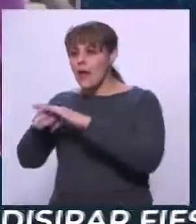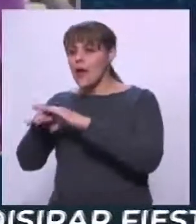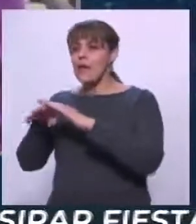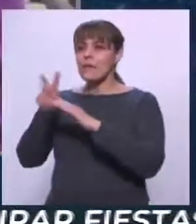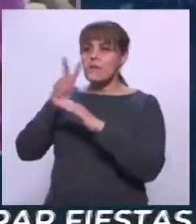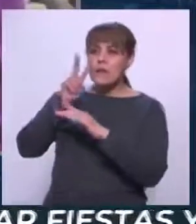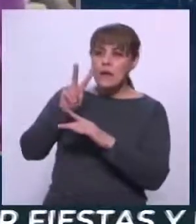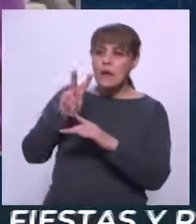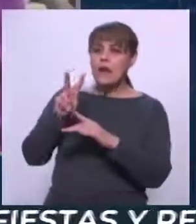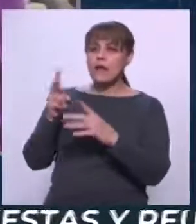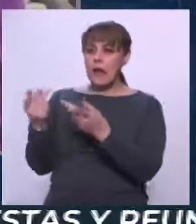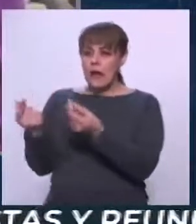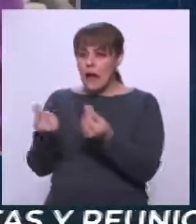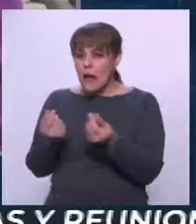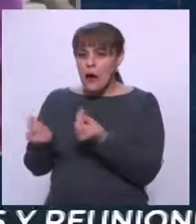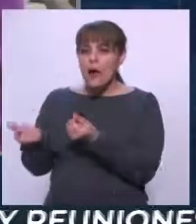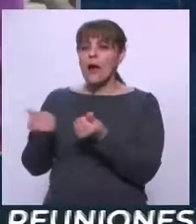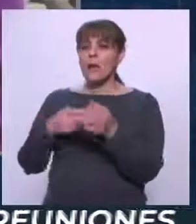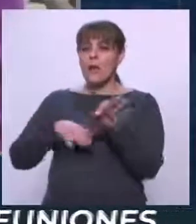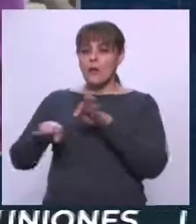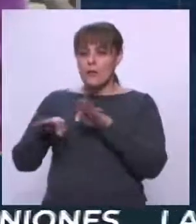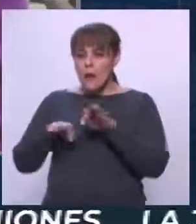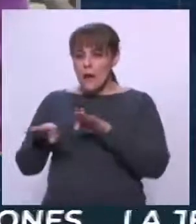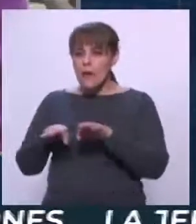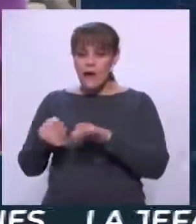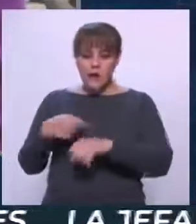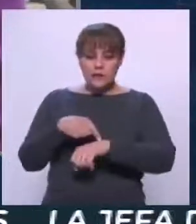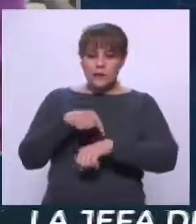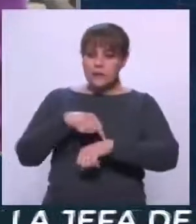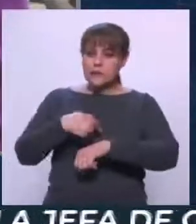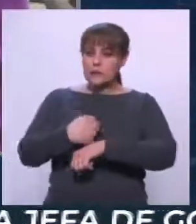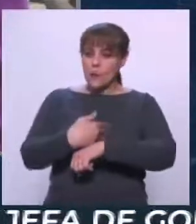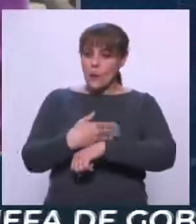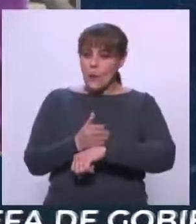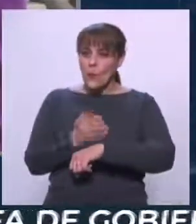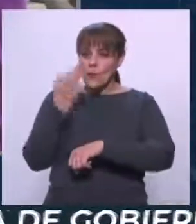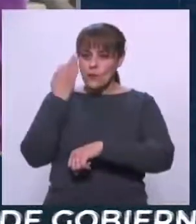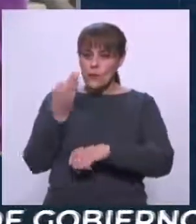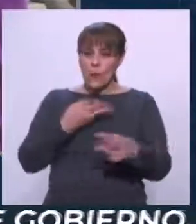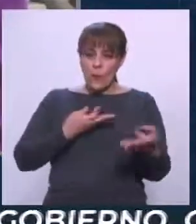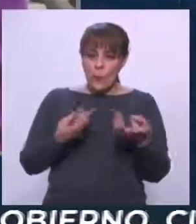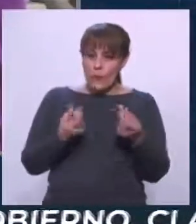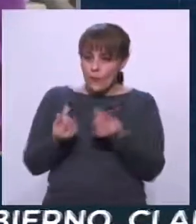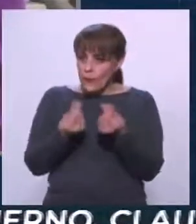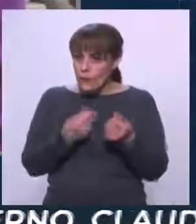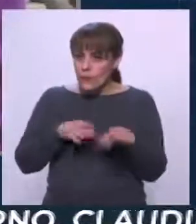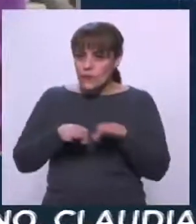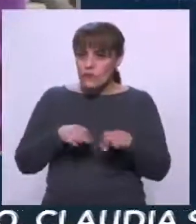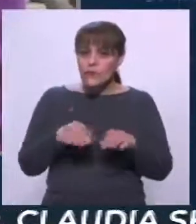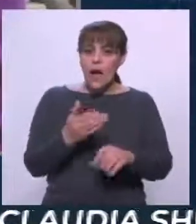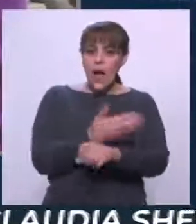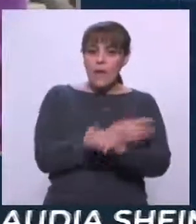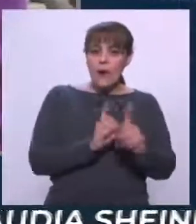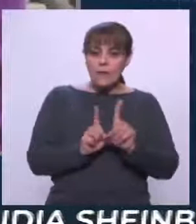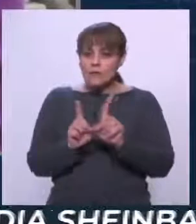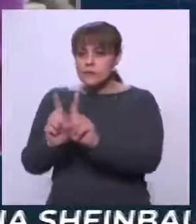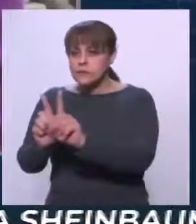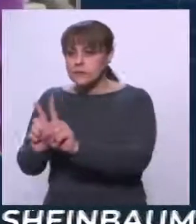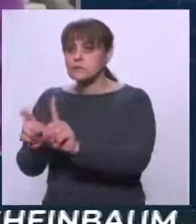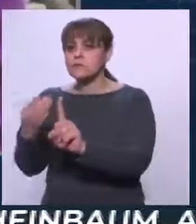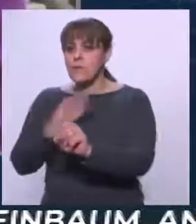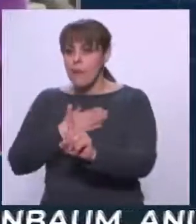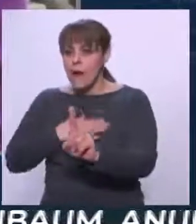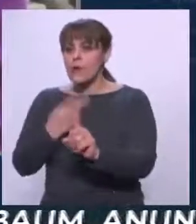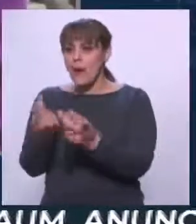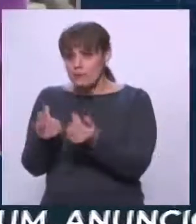con cierta rapidez o dentro de cierto número de horas, las acompañaban al baño, las